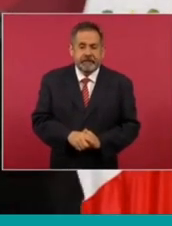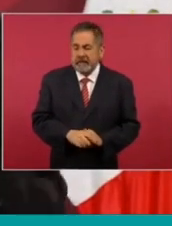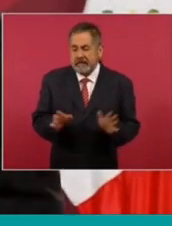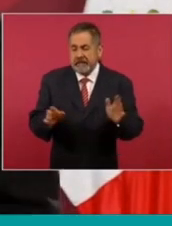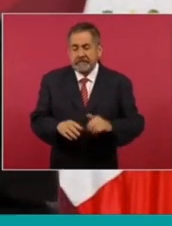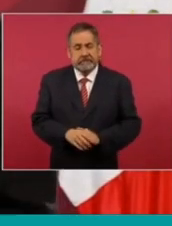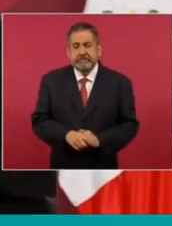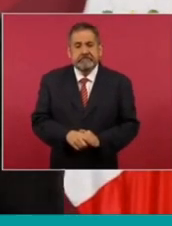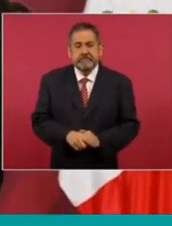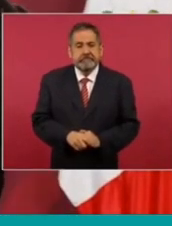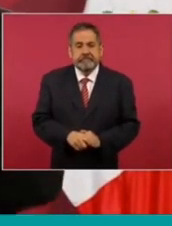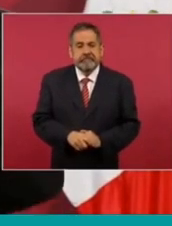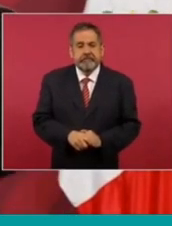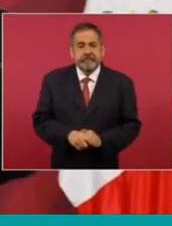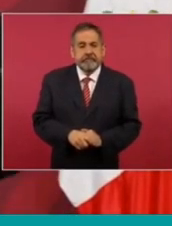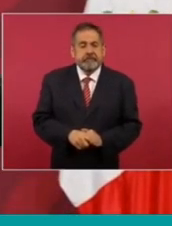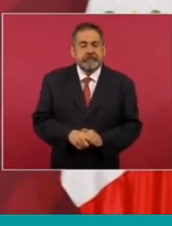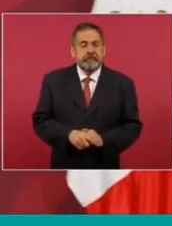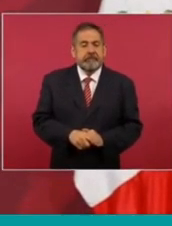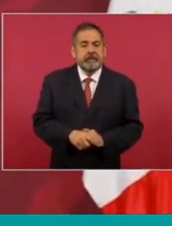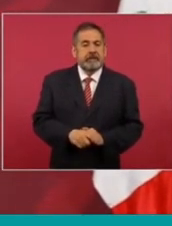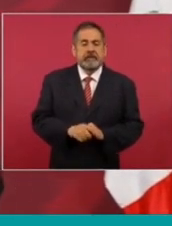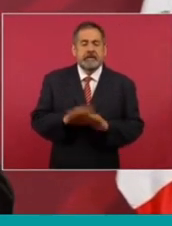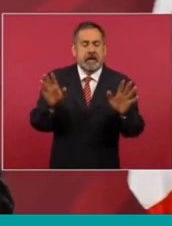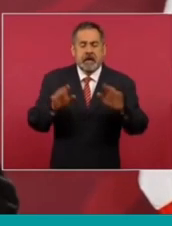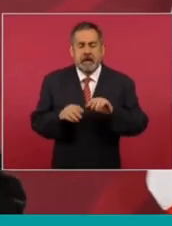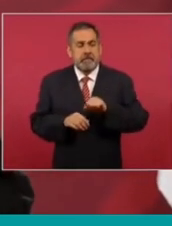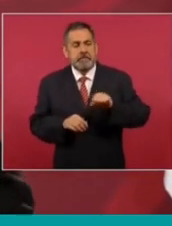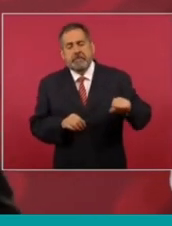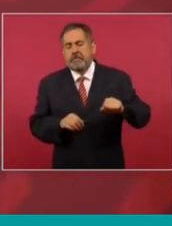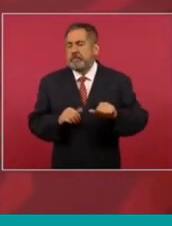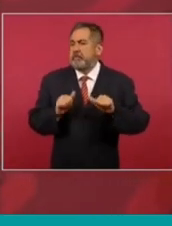Nada, ya salimos